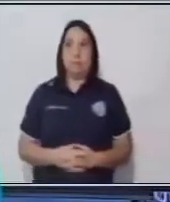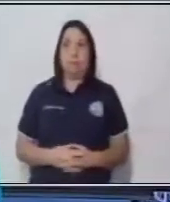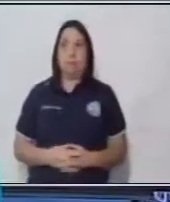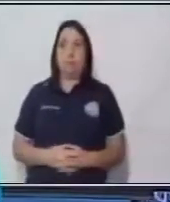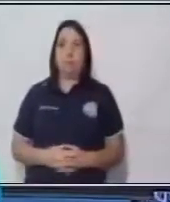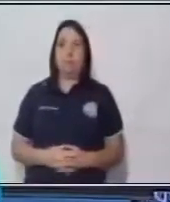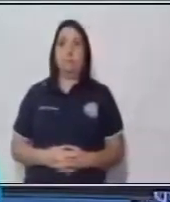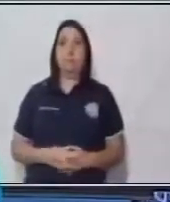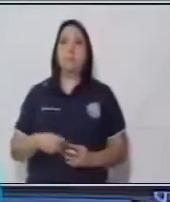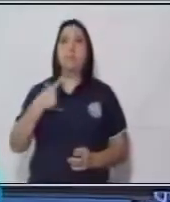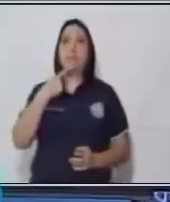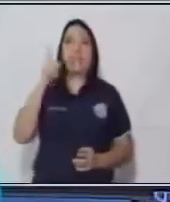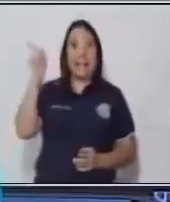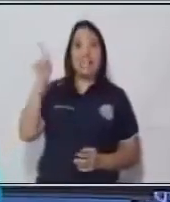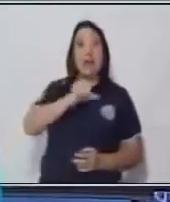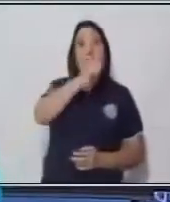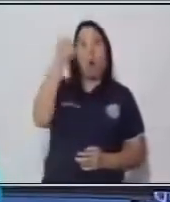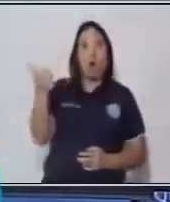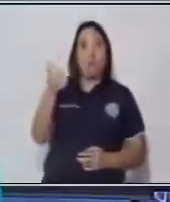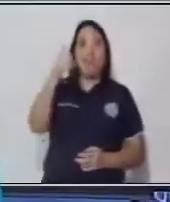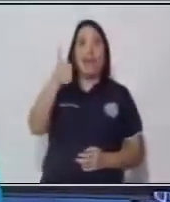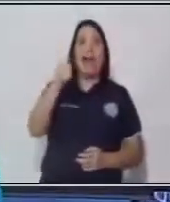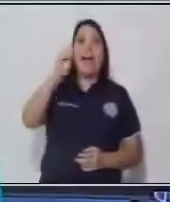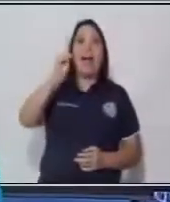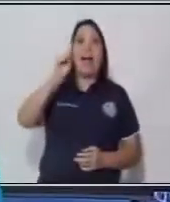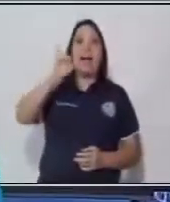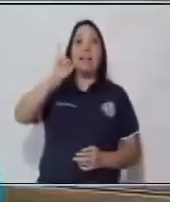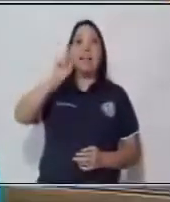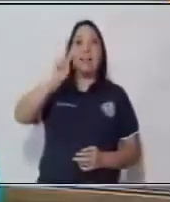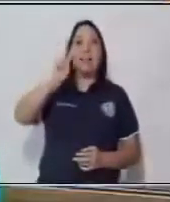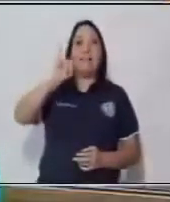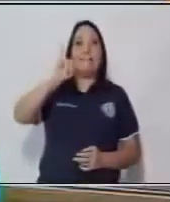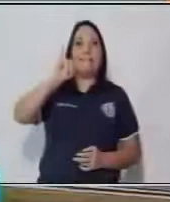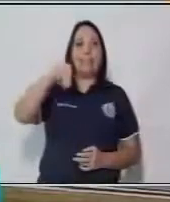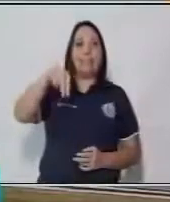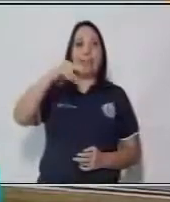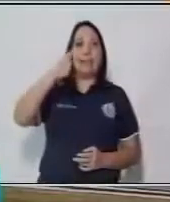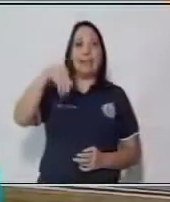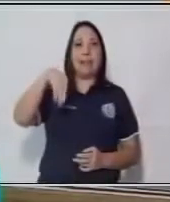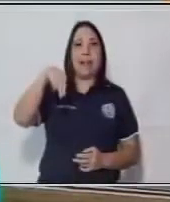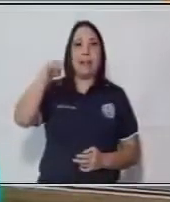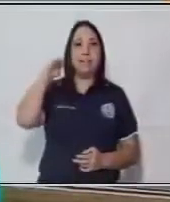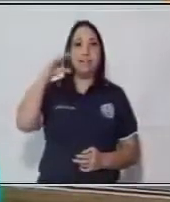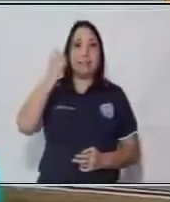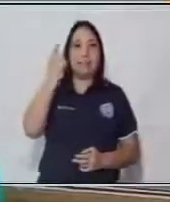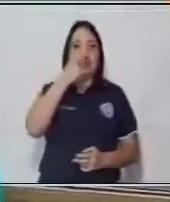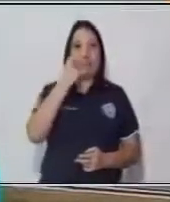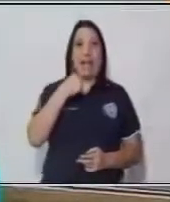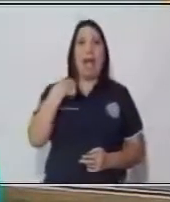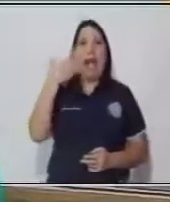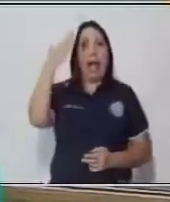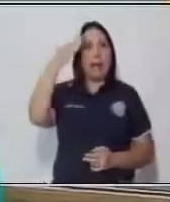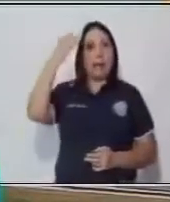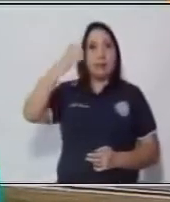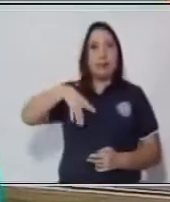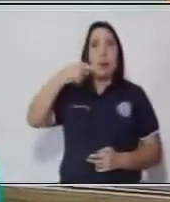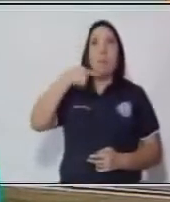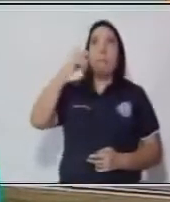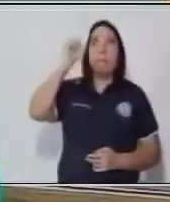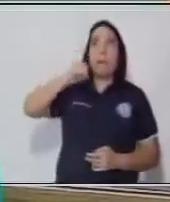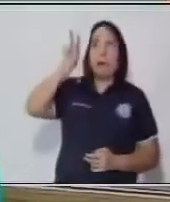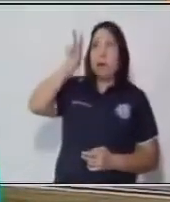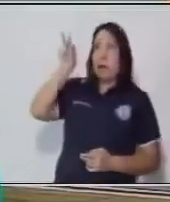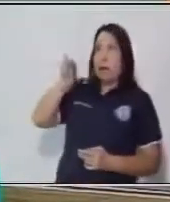¿Por qué lo estoy haciendo? Para que usted tenga esa habilidad de poder descifrar